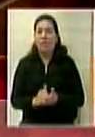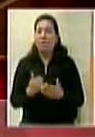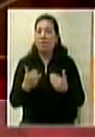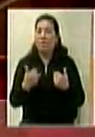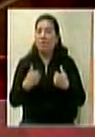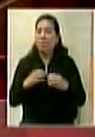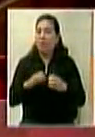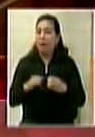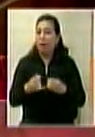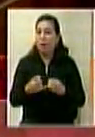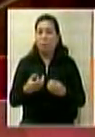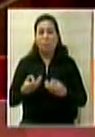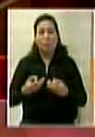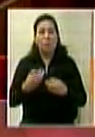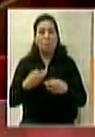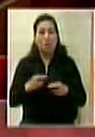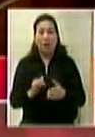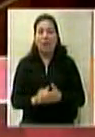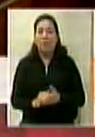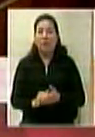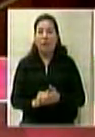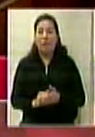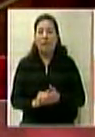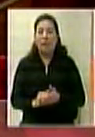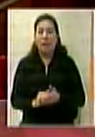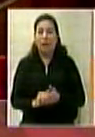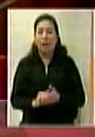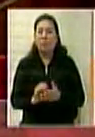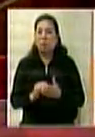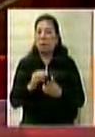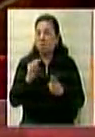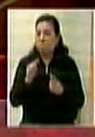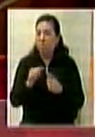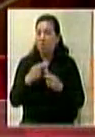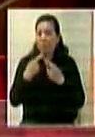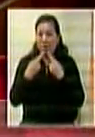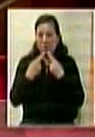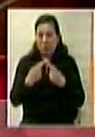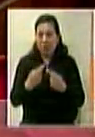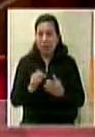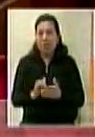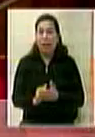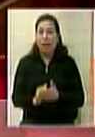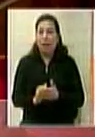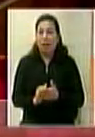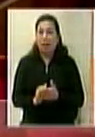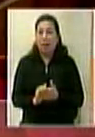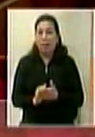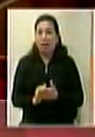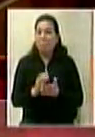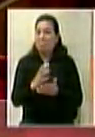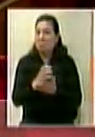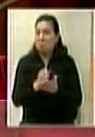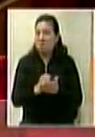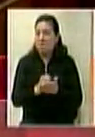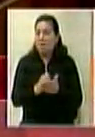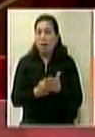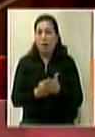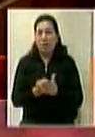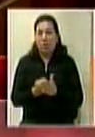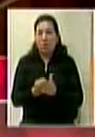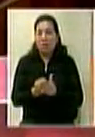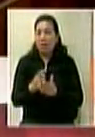Debemos ejecutar nuestro presupuesto público asignado con un enfoque por resultados, disminuyendo los